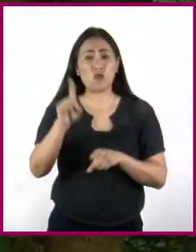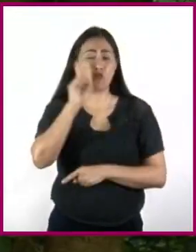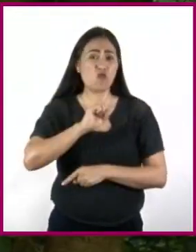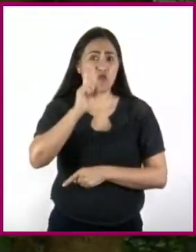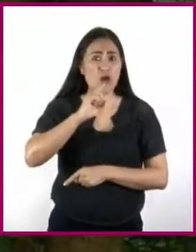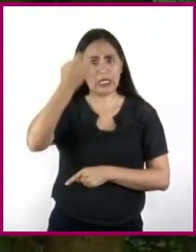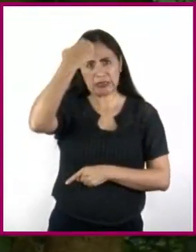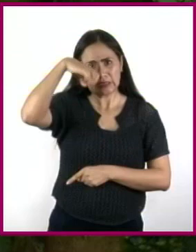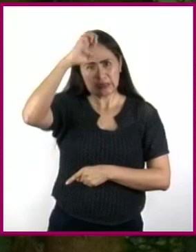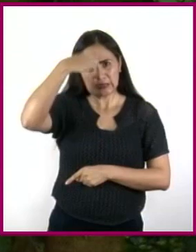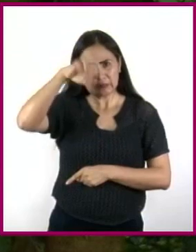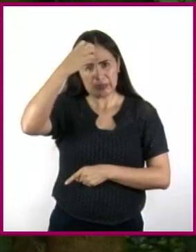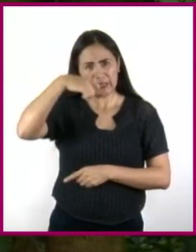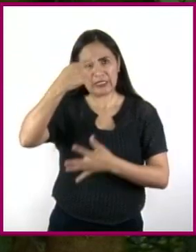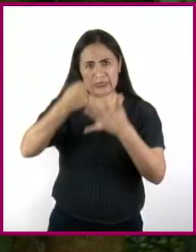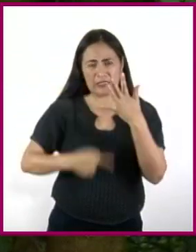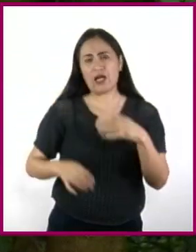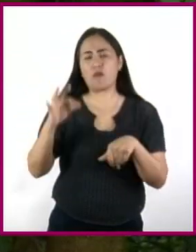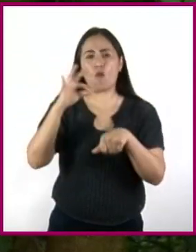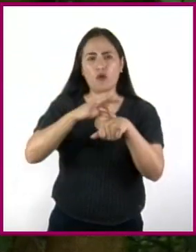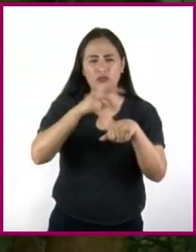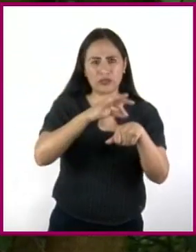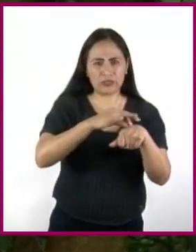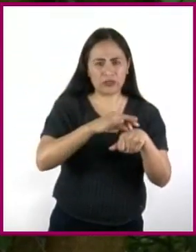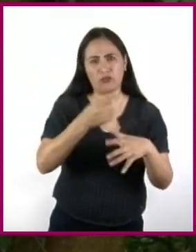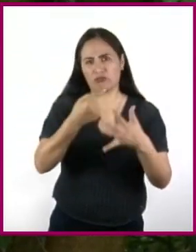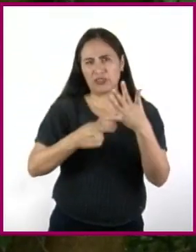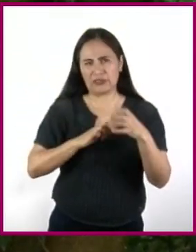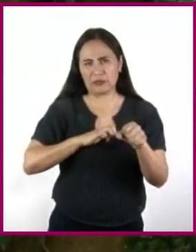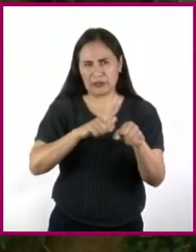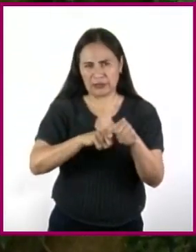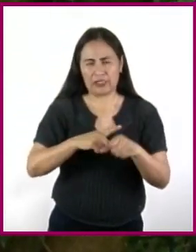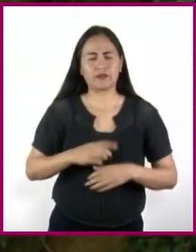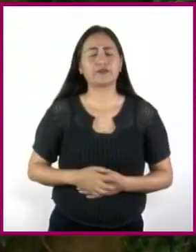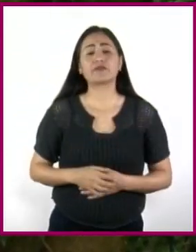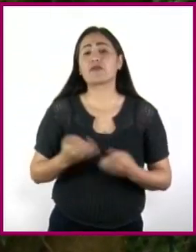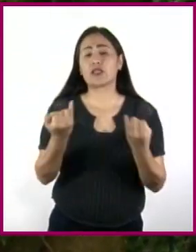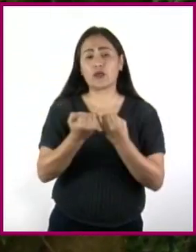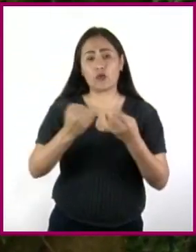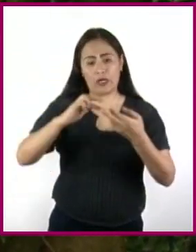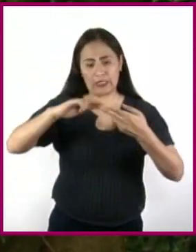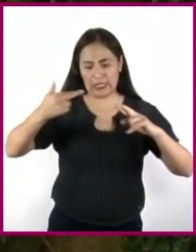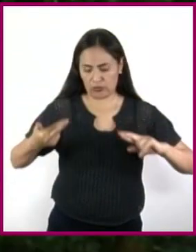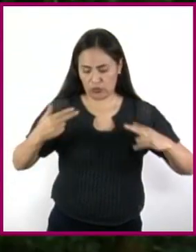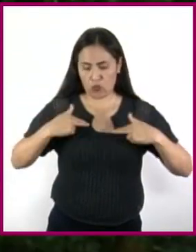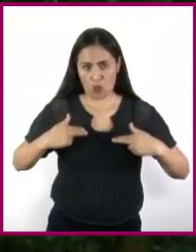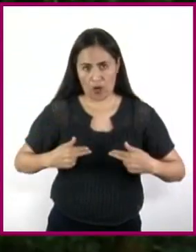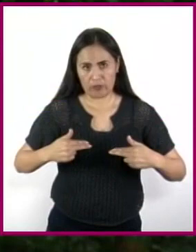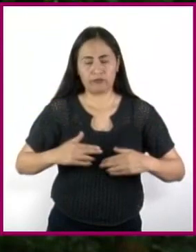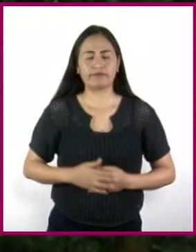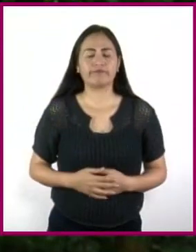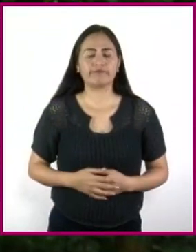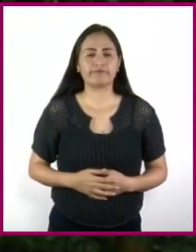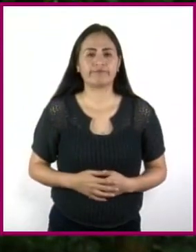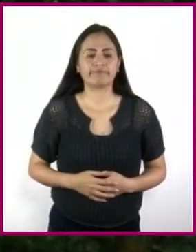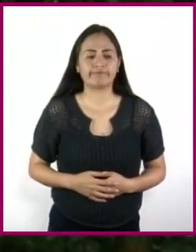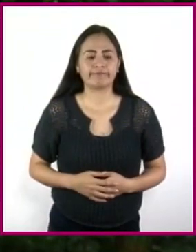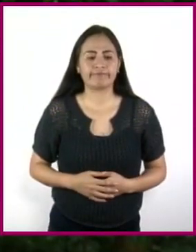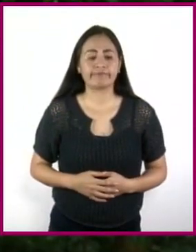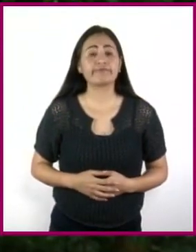sobre el mosquito Aedes aegypti y su relación con el ser humano.